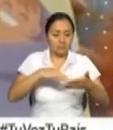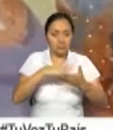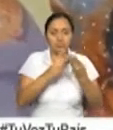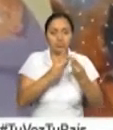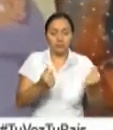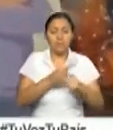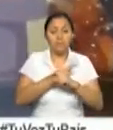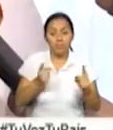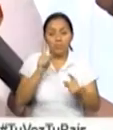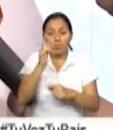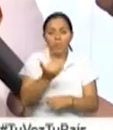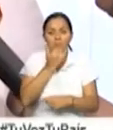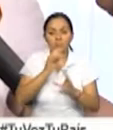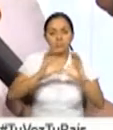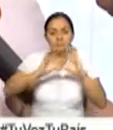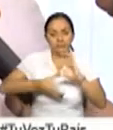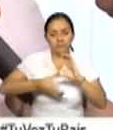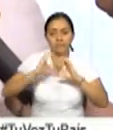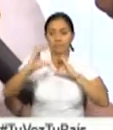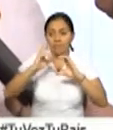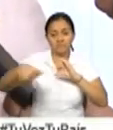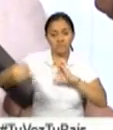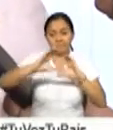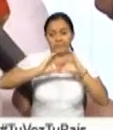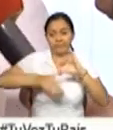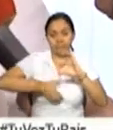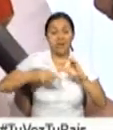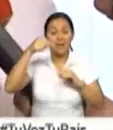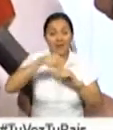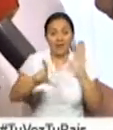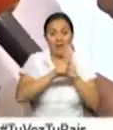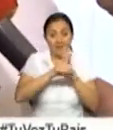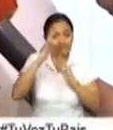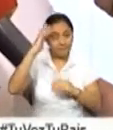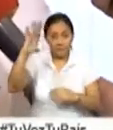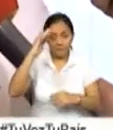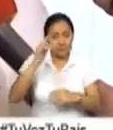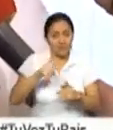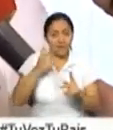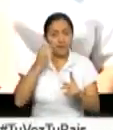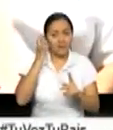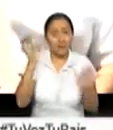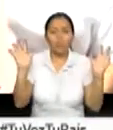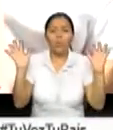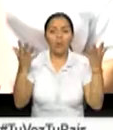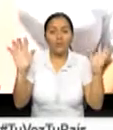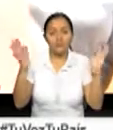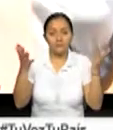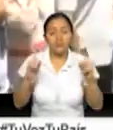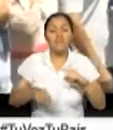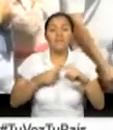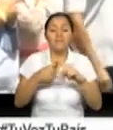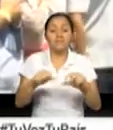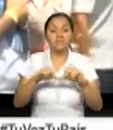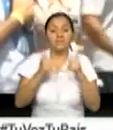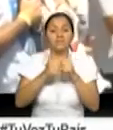es desinformación. En esta ley no existe la ideología de género, no está planteada en ningún artículo de la ley. También la asambleísta